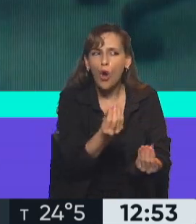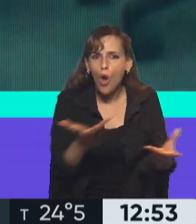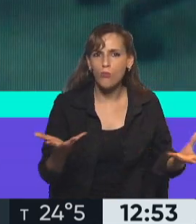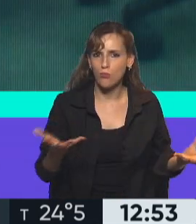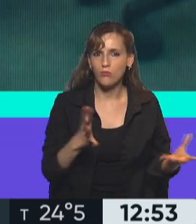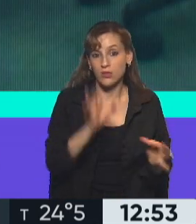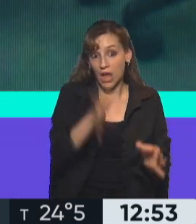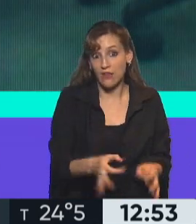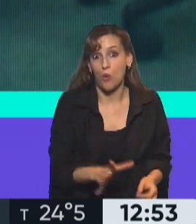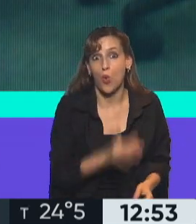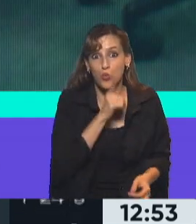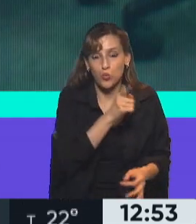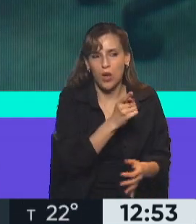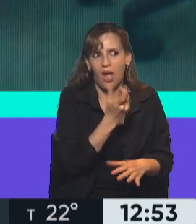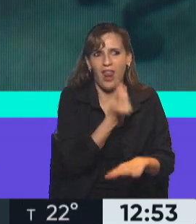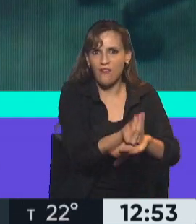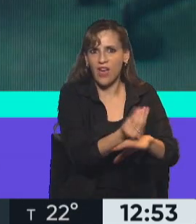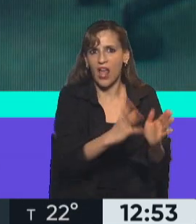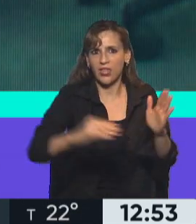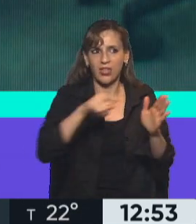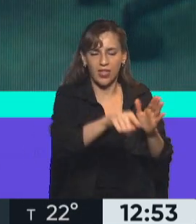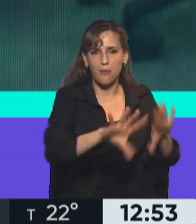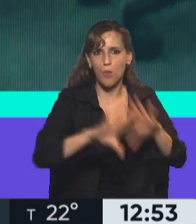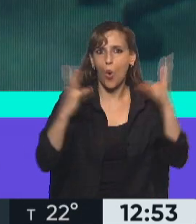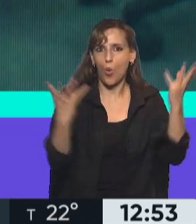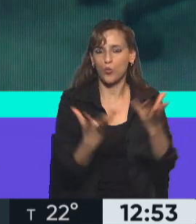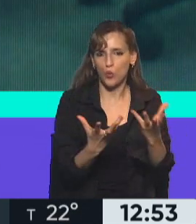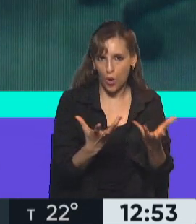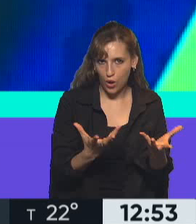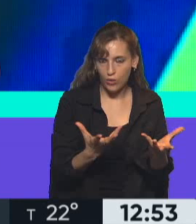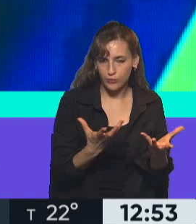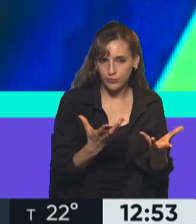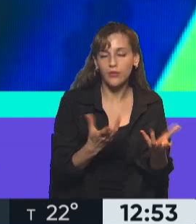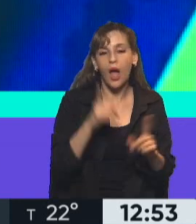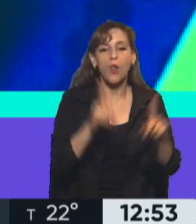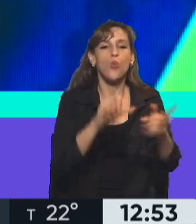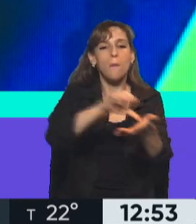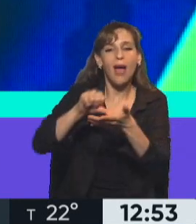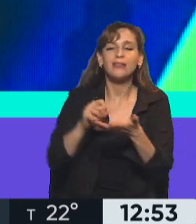Europa, sino para el mundo? ¿Es tan sencillo? Digo, hay algunos países, bueno, una potencia